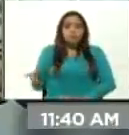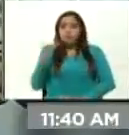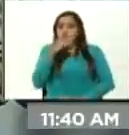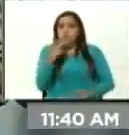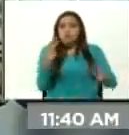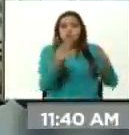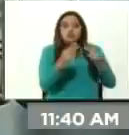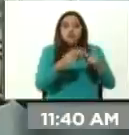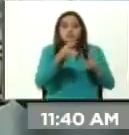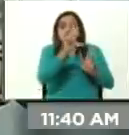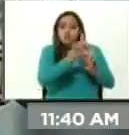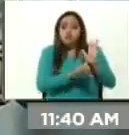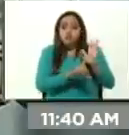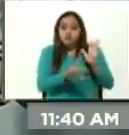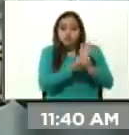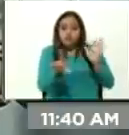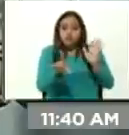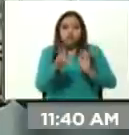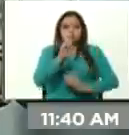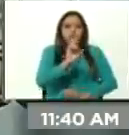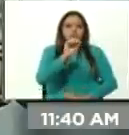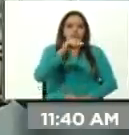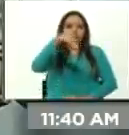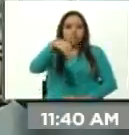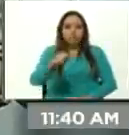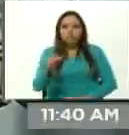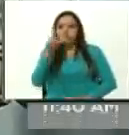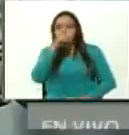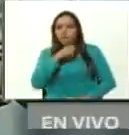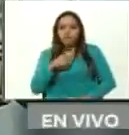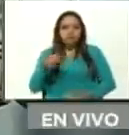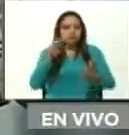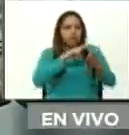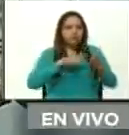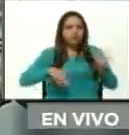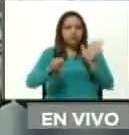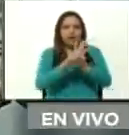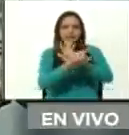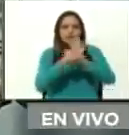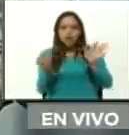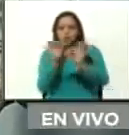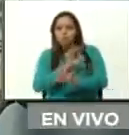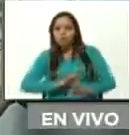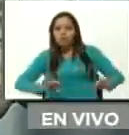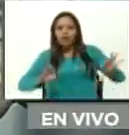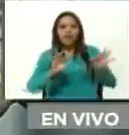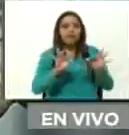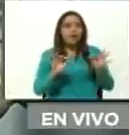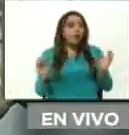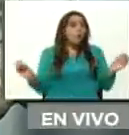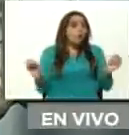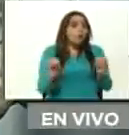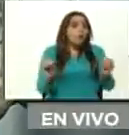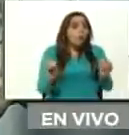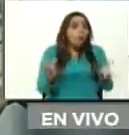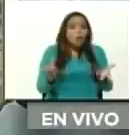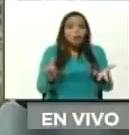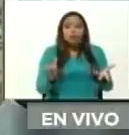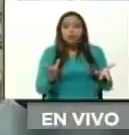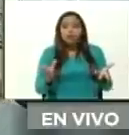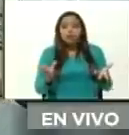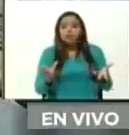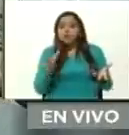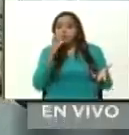el Estatuto de Roma, sin haberse leído un solo artículo del Estatuto de Roma, sin tener alcance de